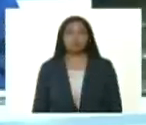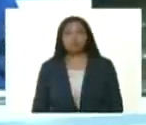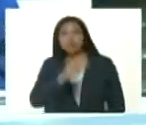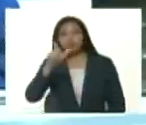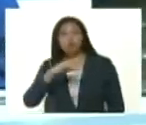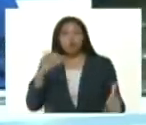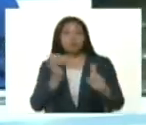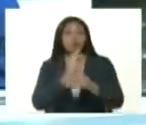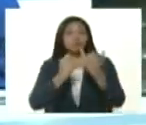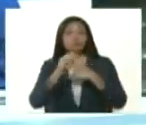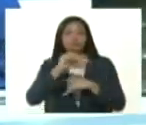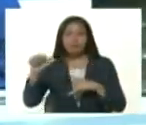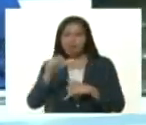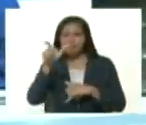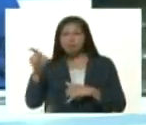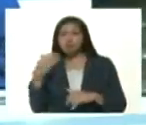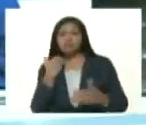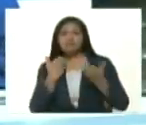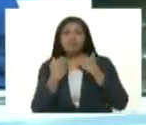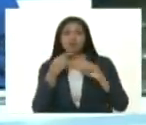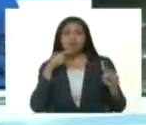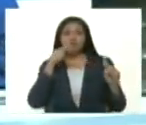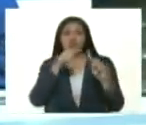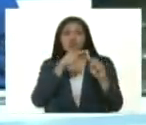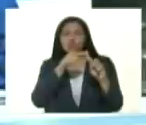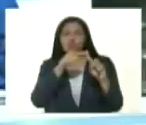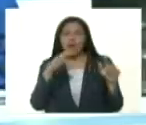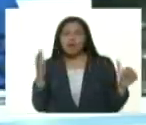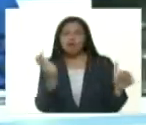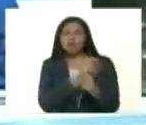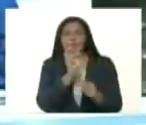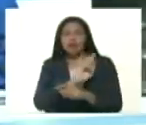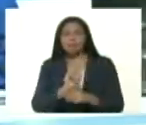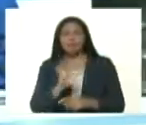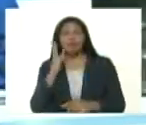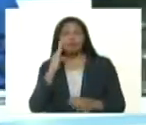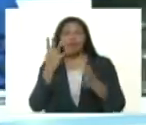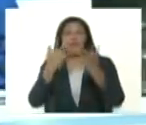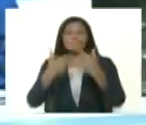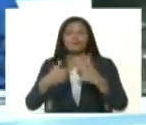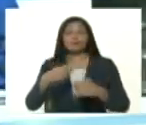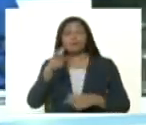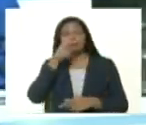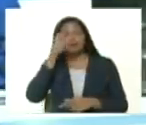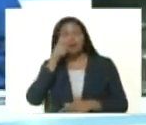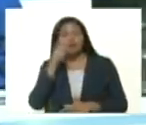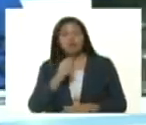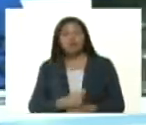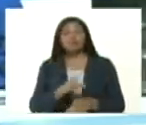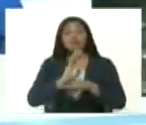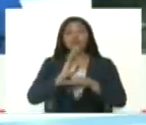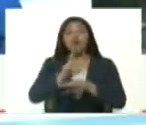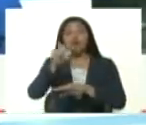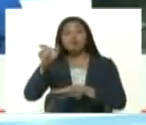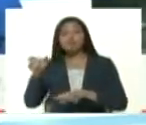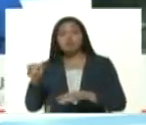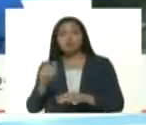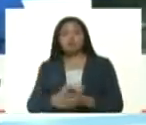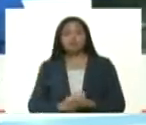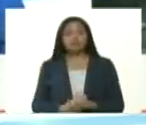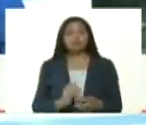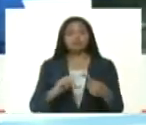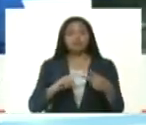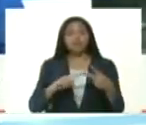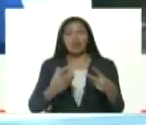semanas son casos focalizados. El caso de la empresa de seguridad y escoltas, el caso